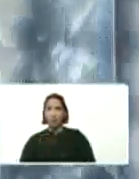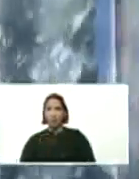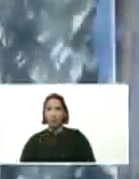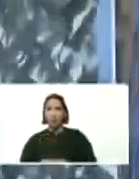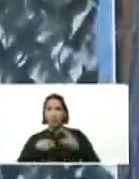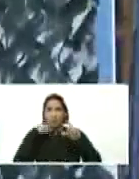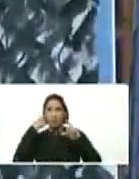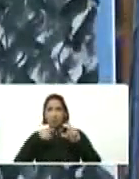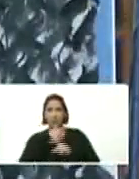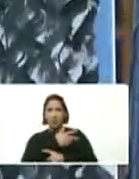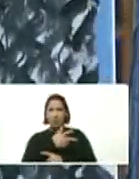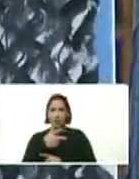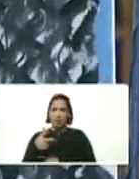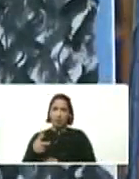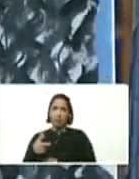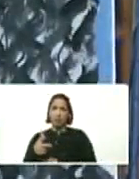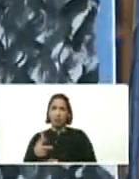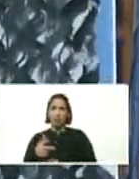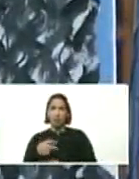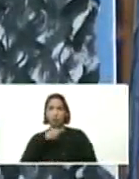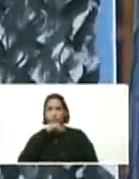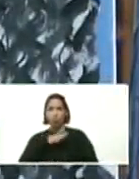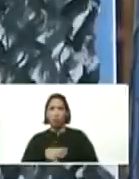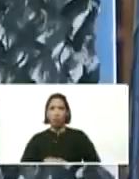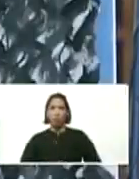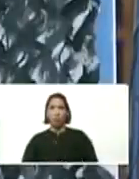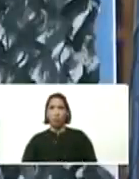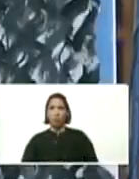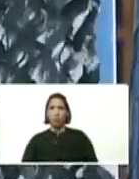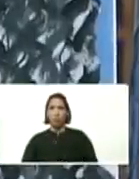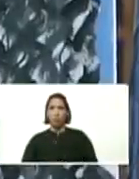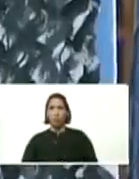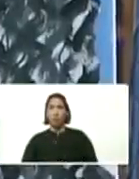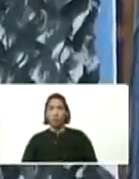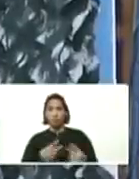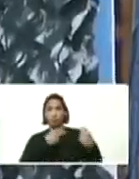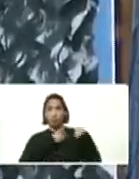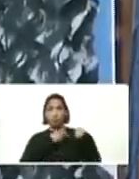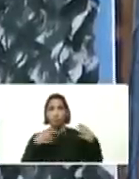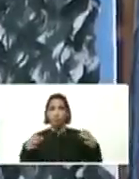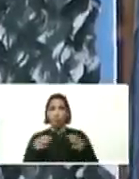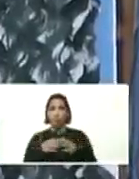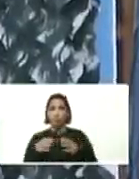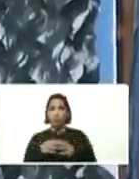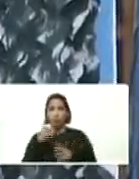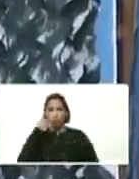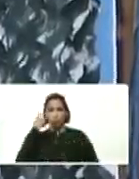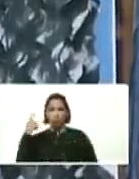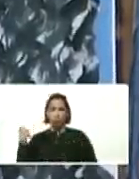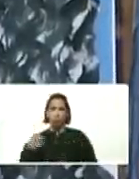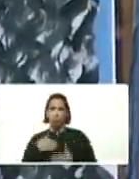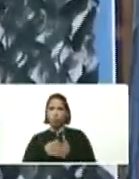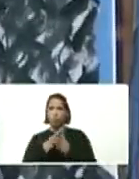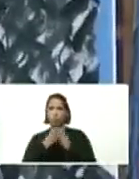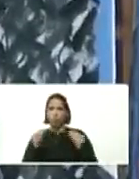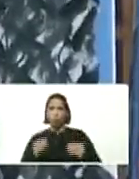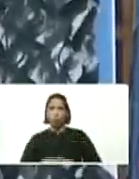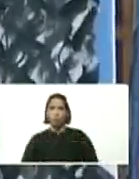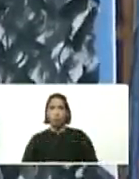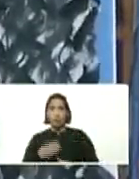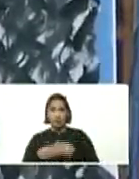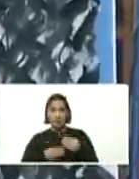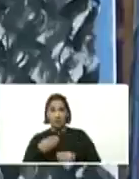cineasta, historiador, que es el cabecilla de esta banda de soñadores, que contra todos los contras